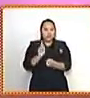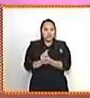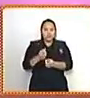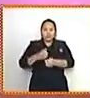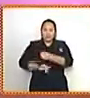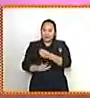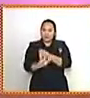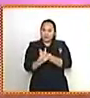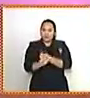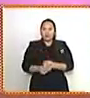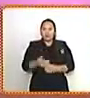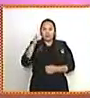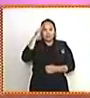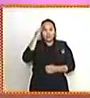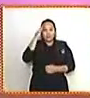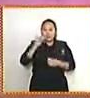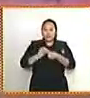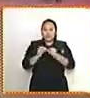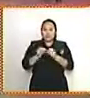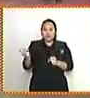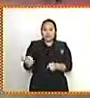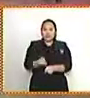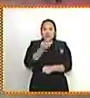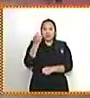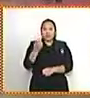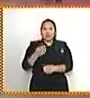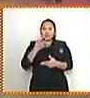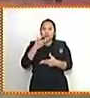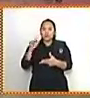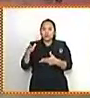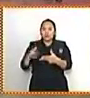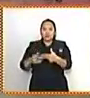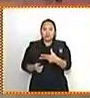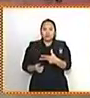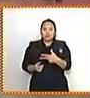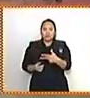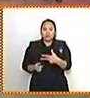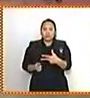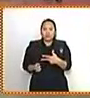3. Conoceremos el primer número seleccionado, suerte.